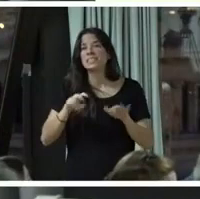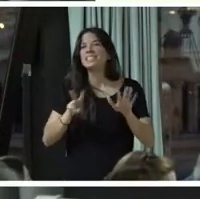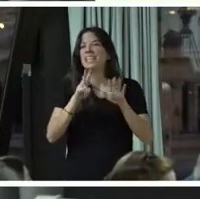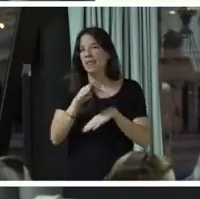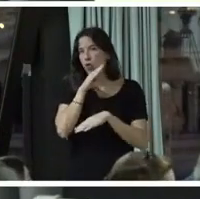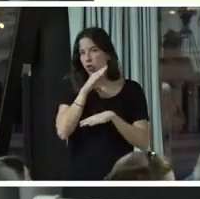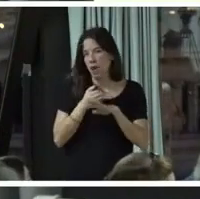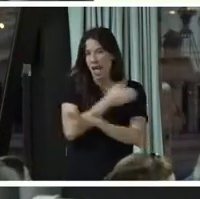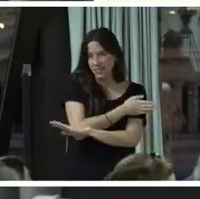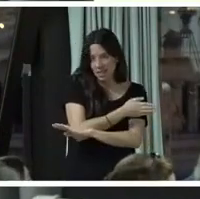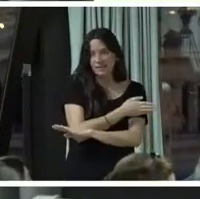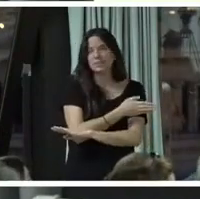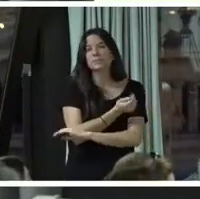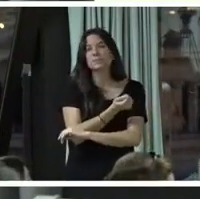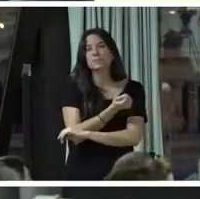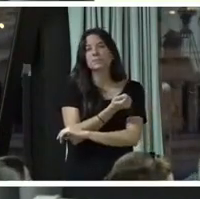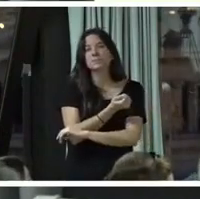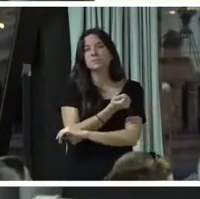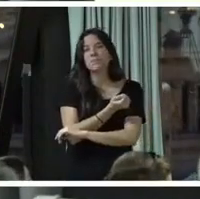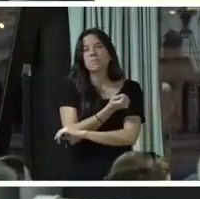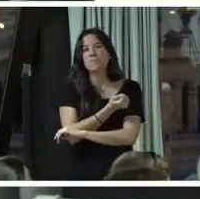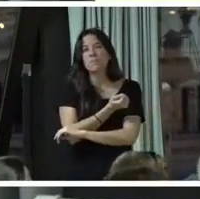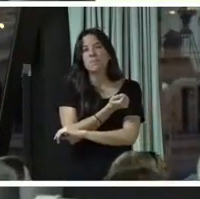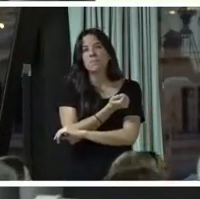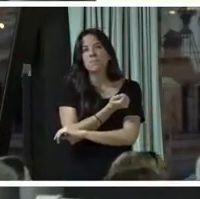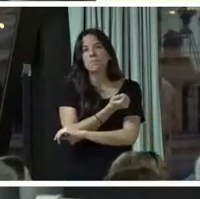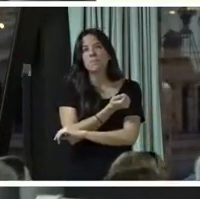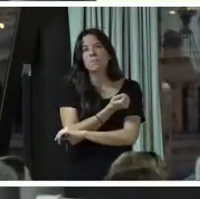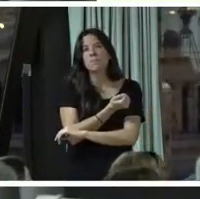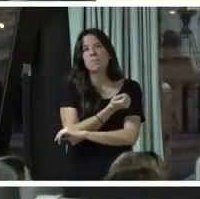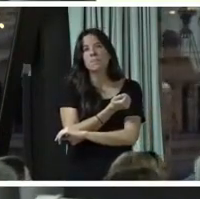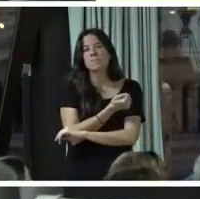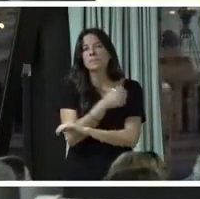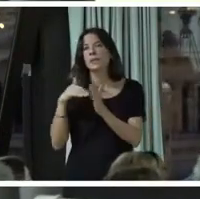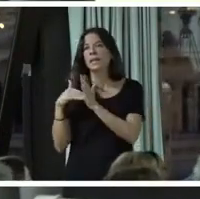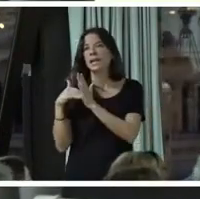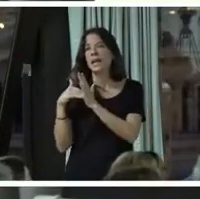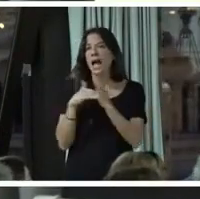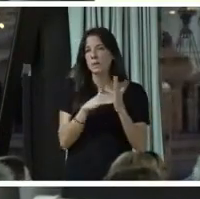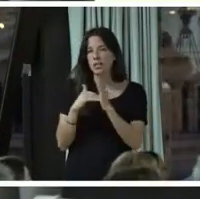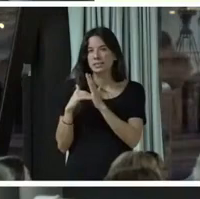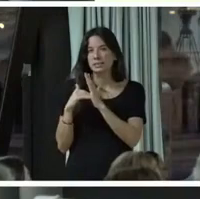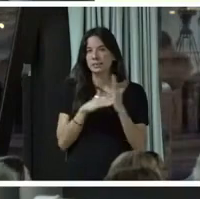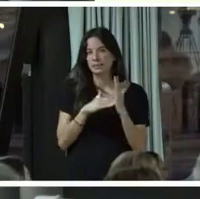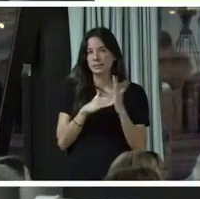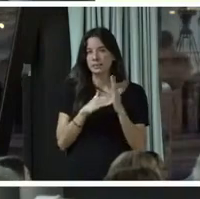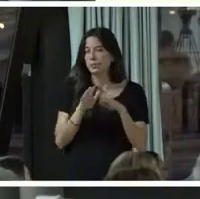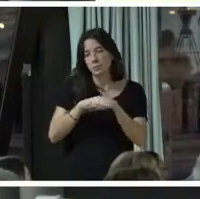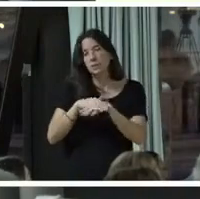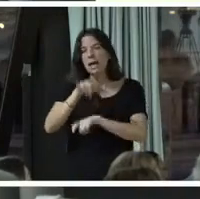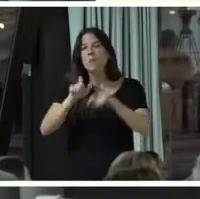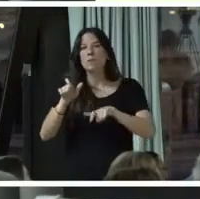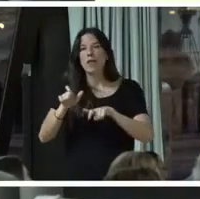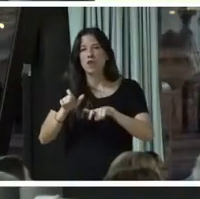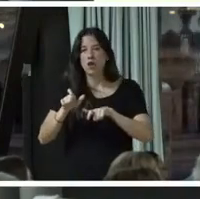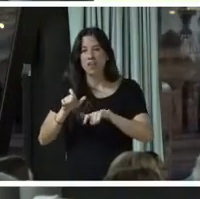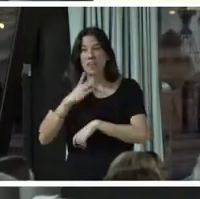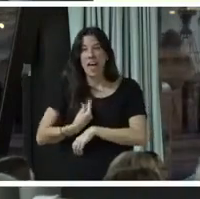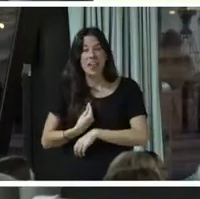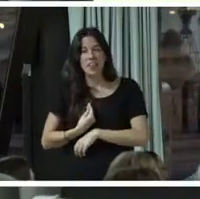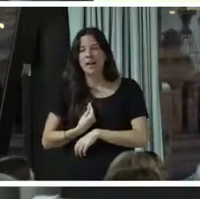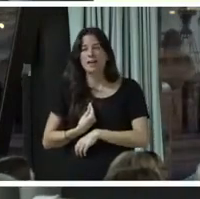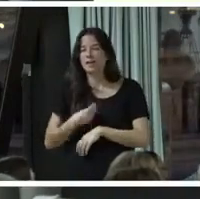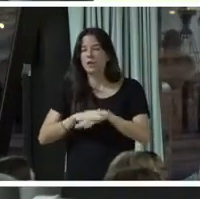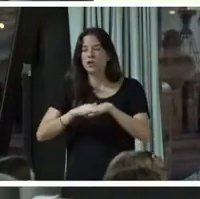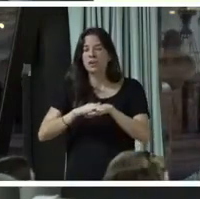octubre antes del 7 de octubre eh el número de camiones Perdón la población de gaza dependía exclusivamente de ayuda humanitaria